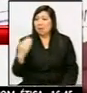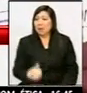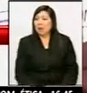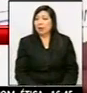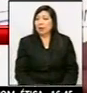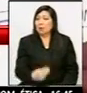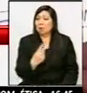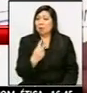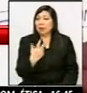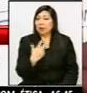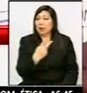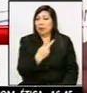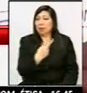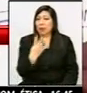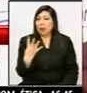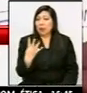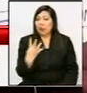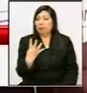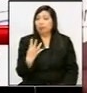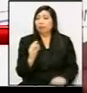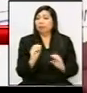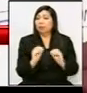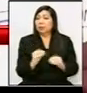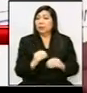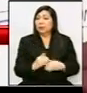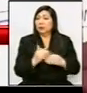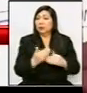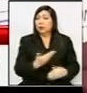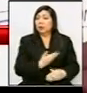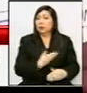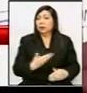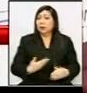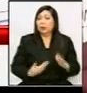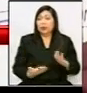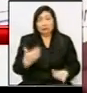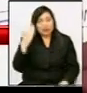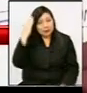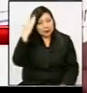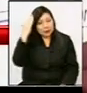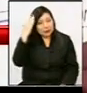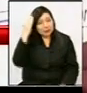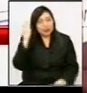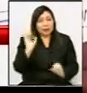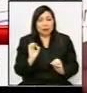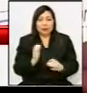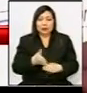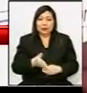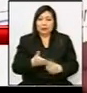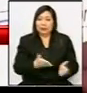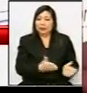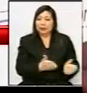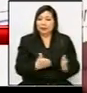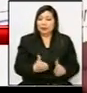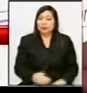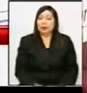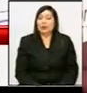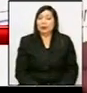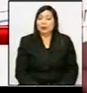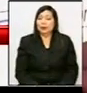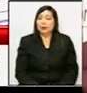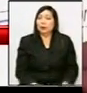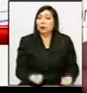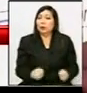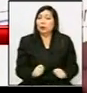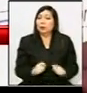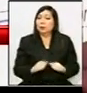día 23 y 24 se han reunido y le han dado un plazo al gobierno de 15 días si no van a entrar en una medida de